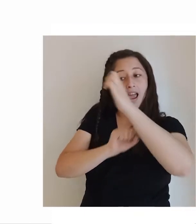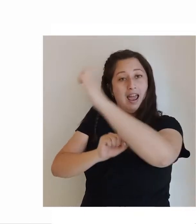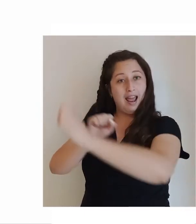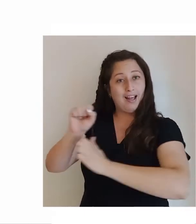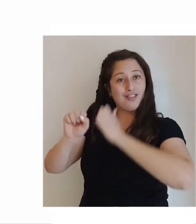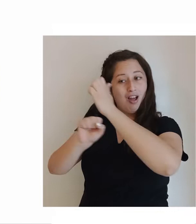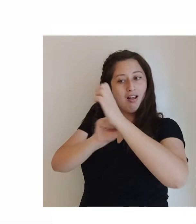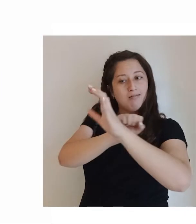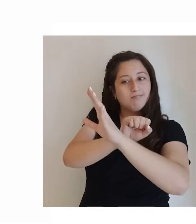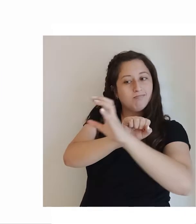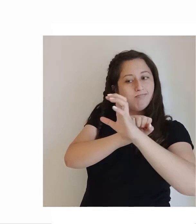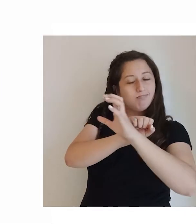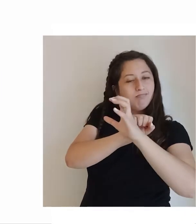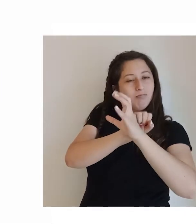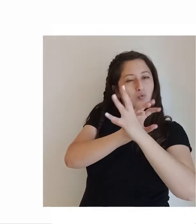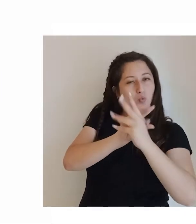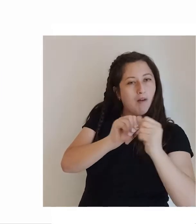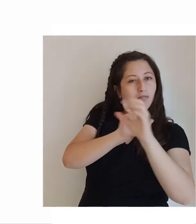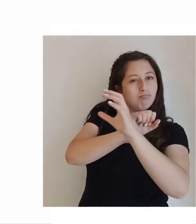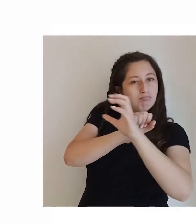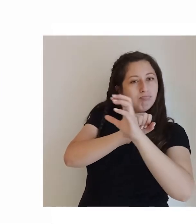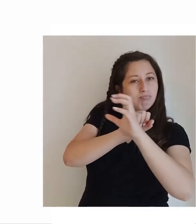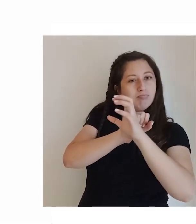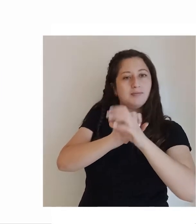menor atracción sobre los electrones.